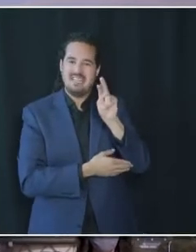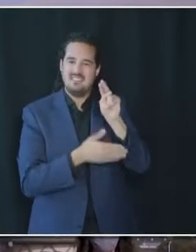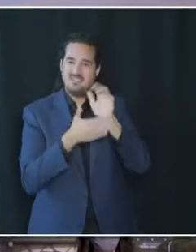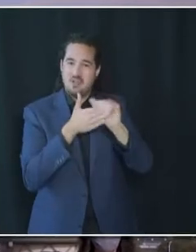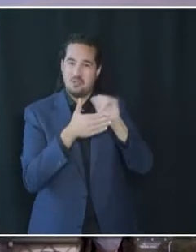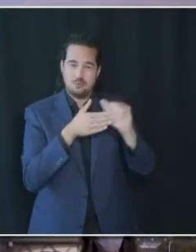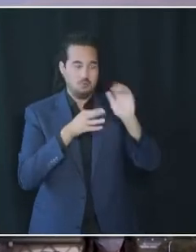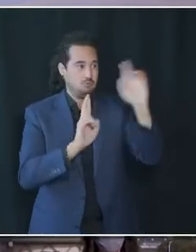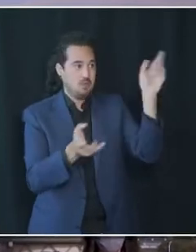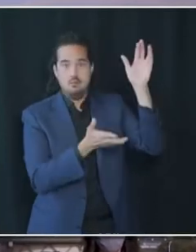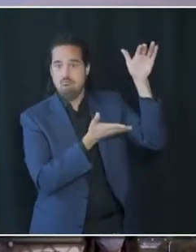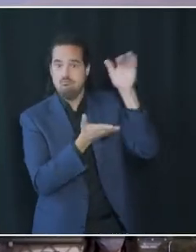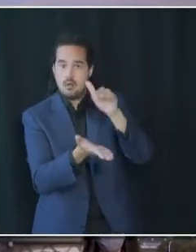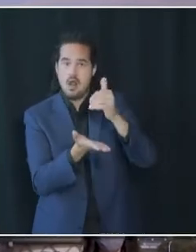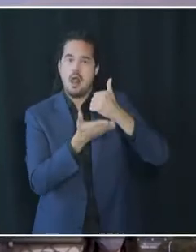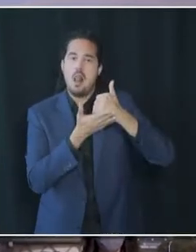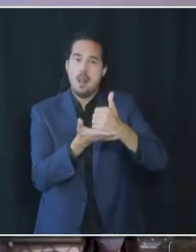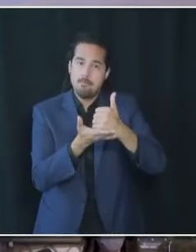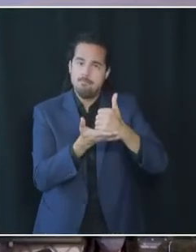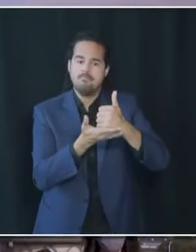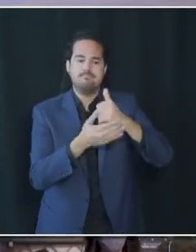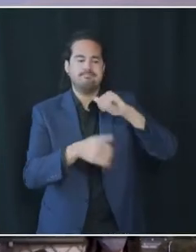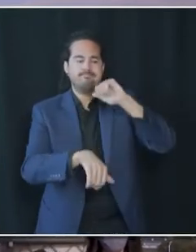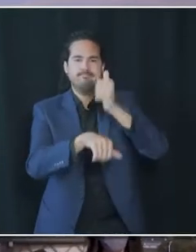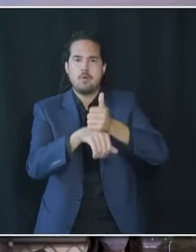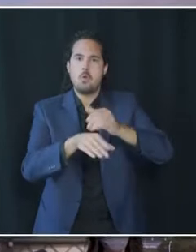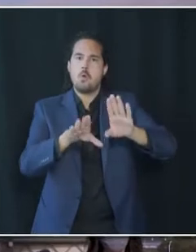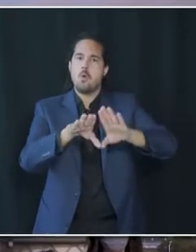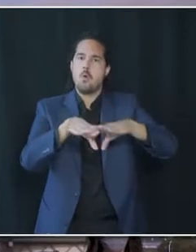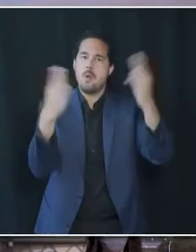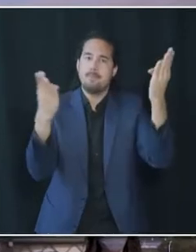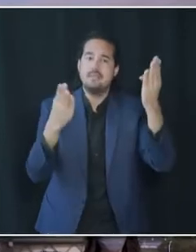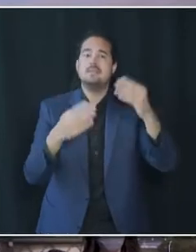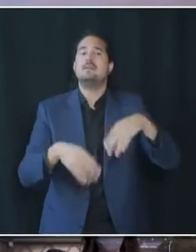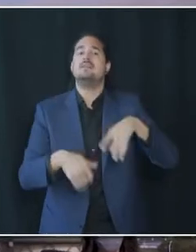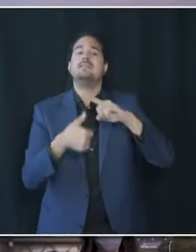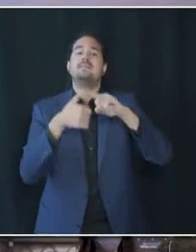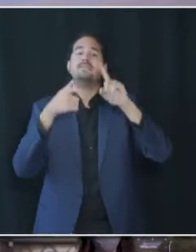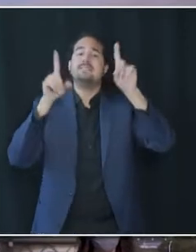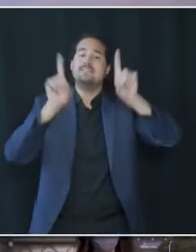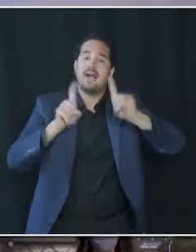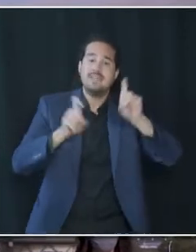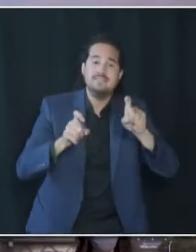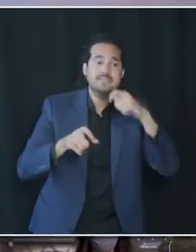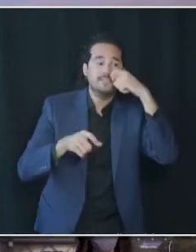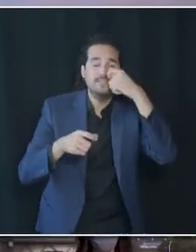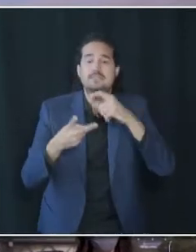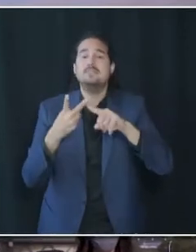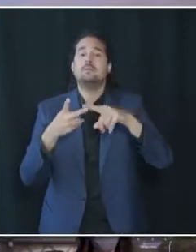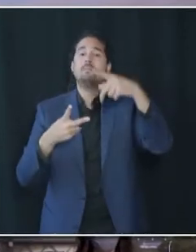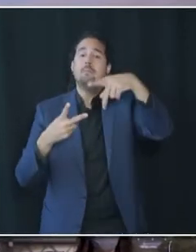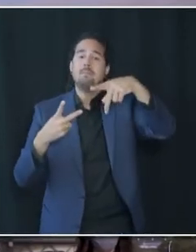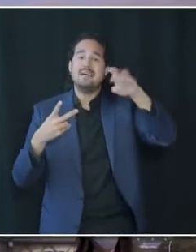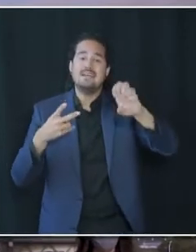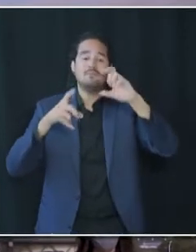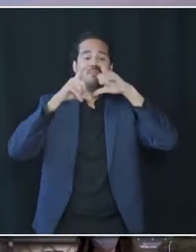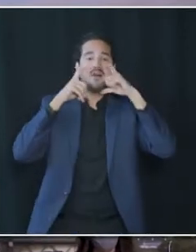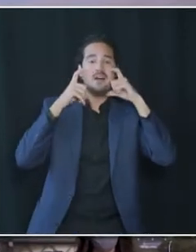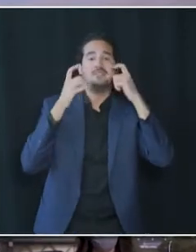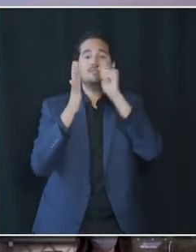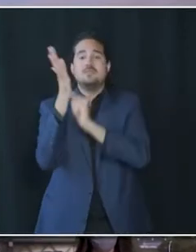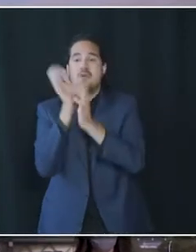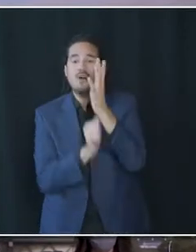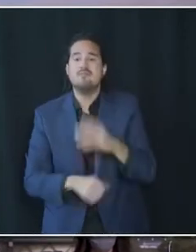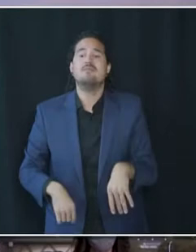temprana para ayudar con equipos de protección personal para ayudar con pruebas y otros protocolos y apoyos en cuanto